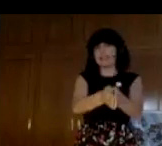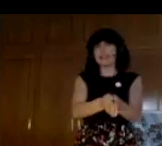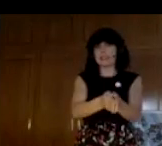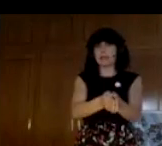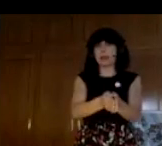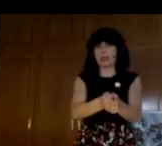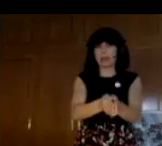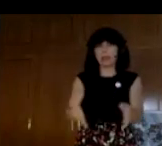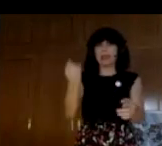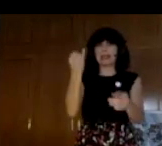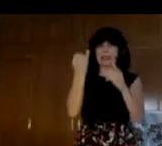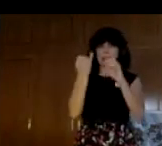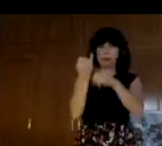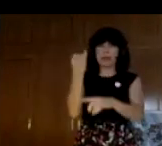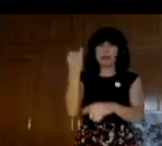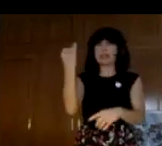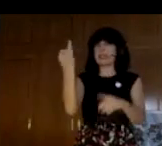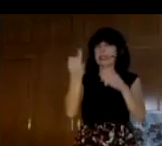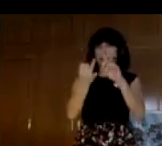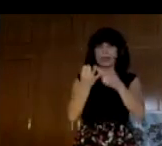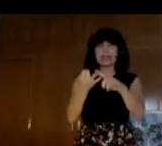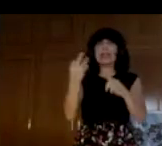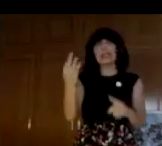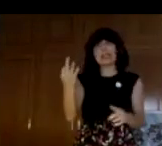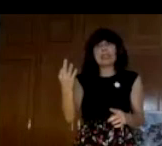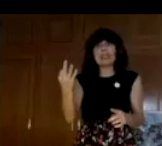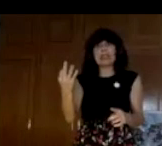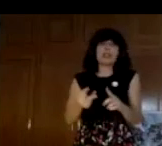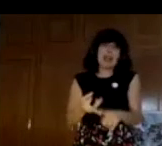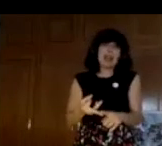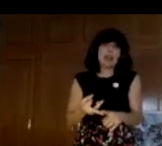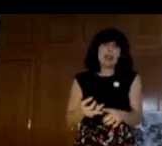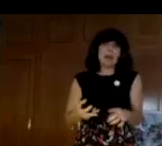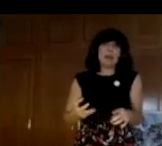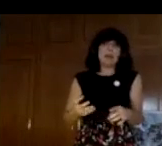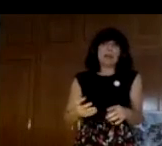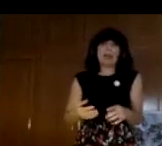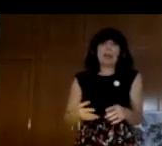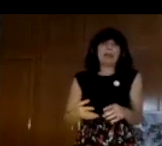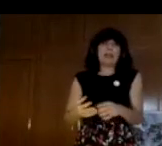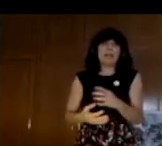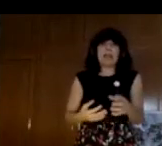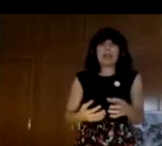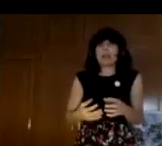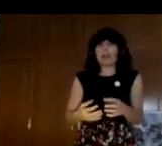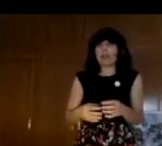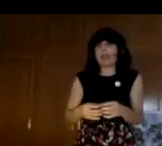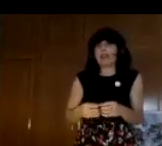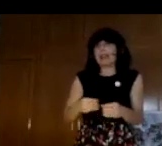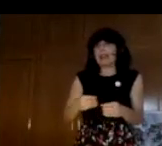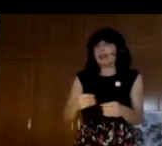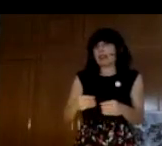es a ese 60% que es gente con miedo, que es gente que no entiende, que es gente que no es mala, pero que tiene miedo